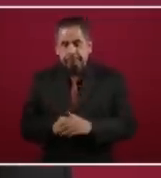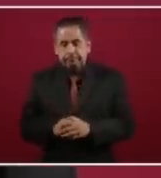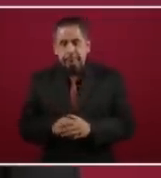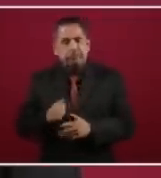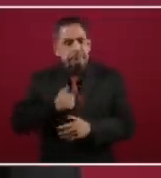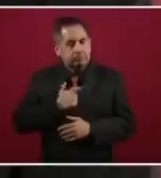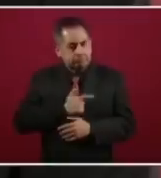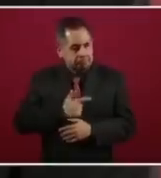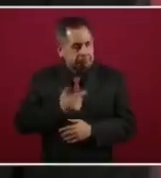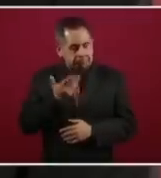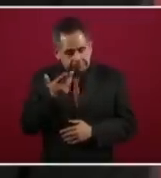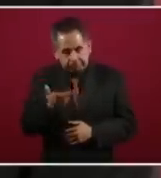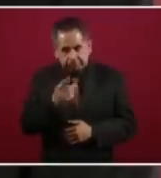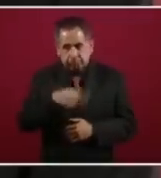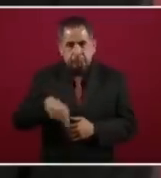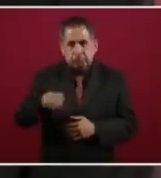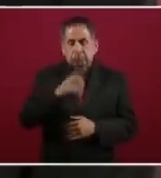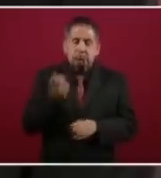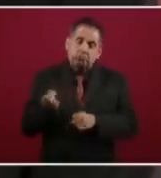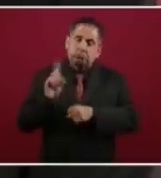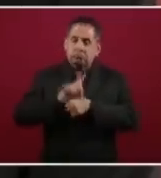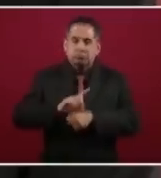me gustaría que un día,